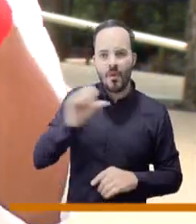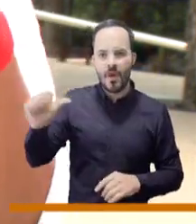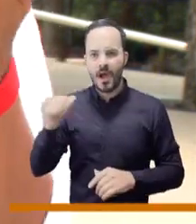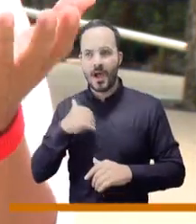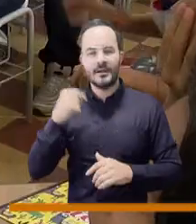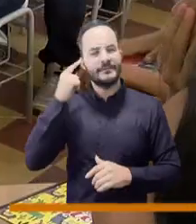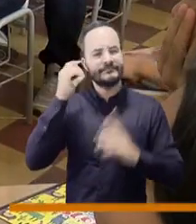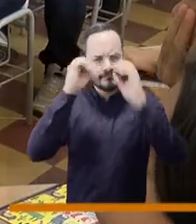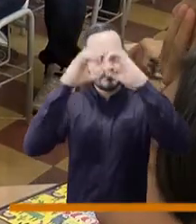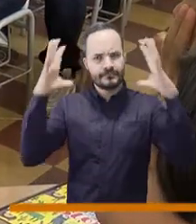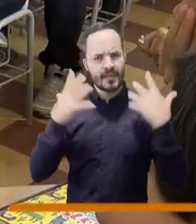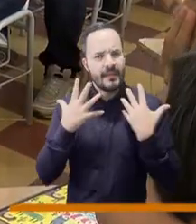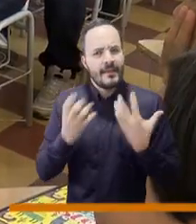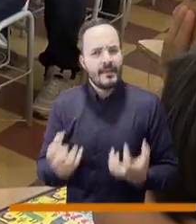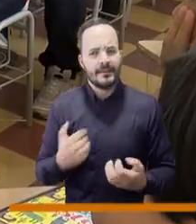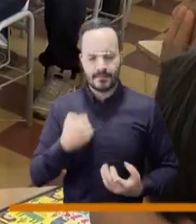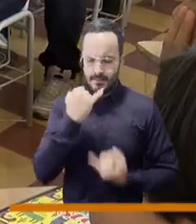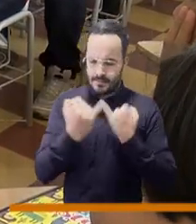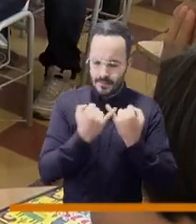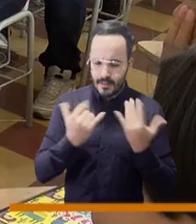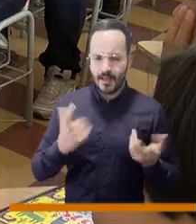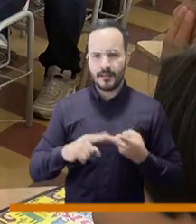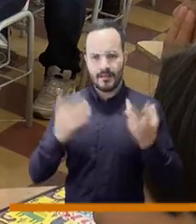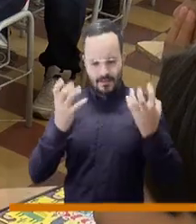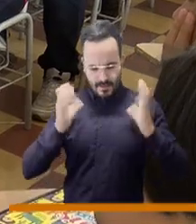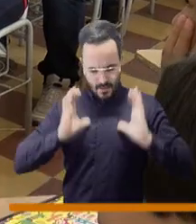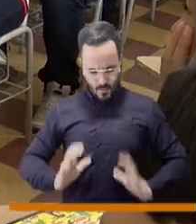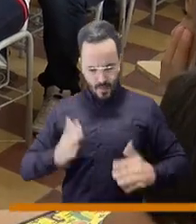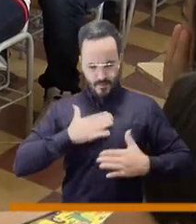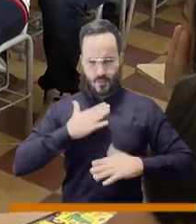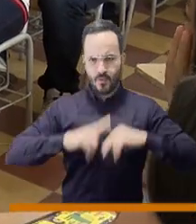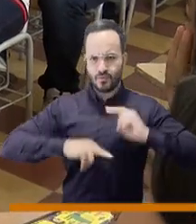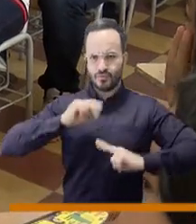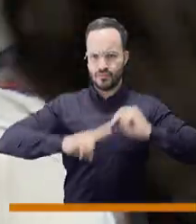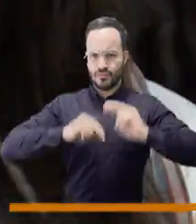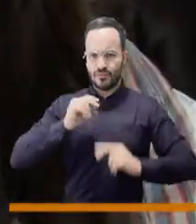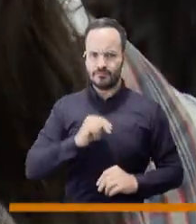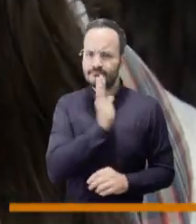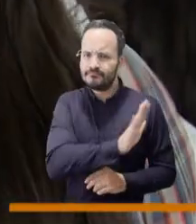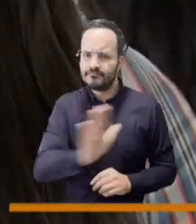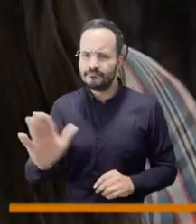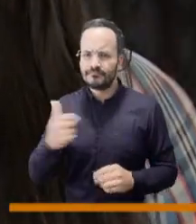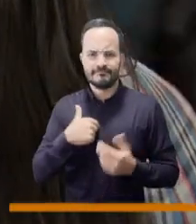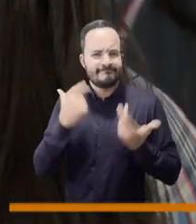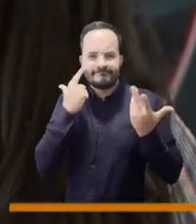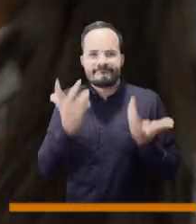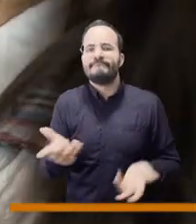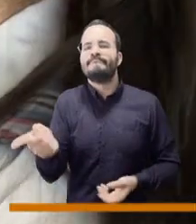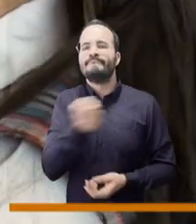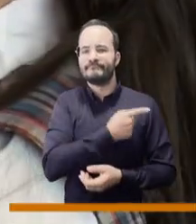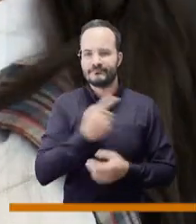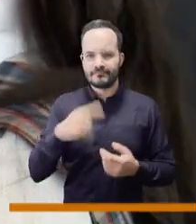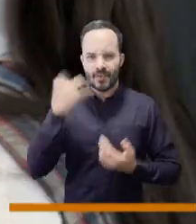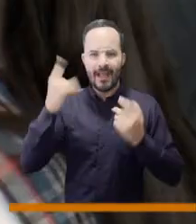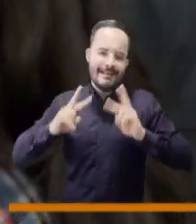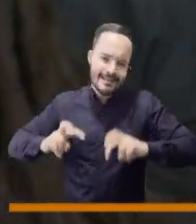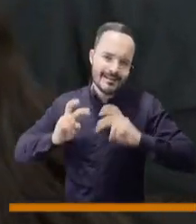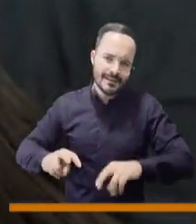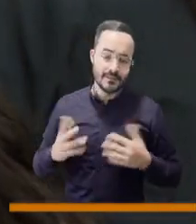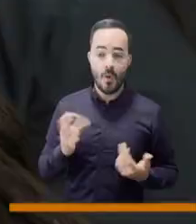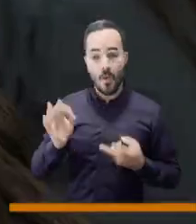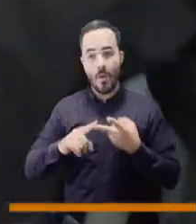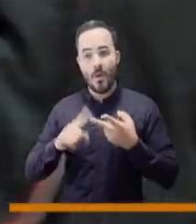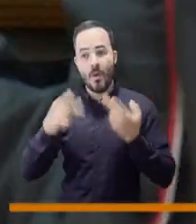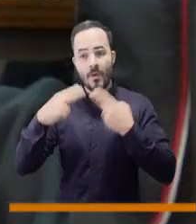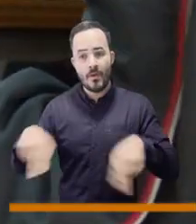la panorámica tan amplia, cuál es su construcción identitaria, cuál es su construcción de cuerpo y cuál es también hacia dónde va a